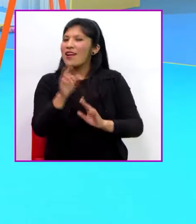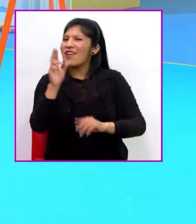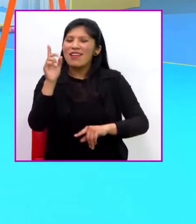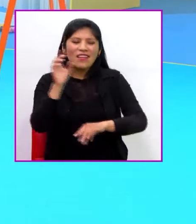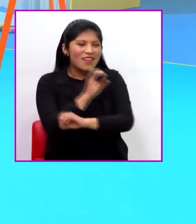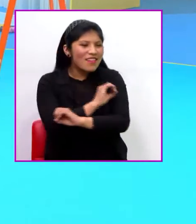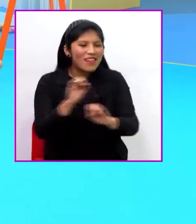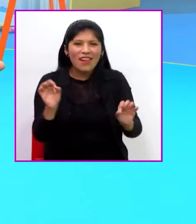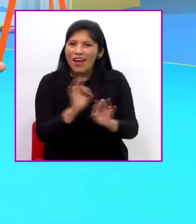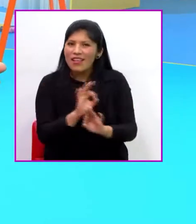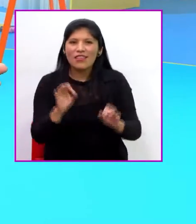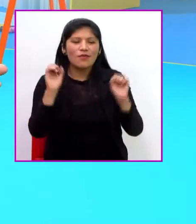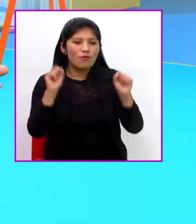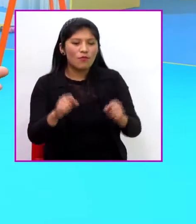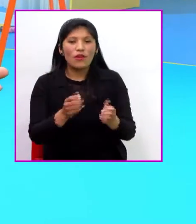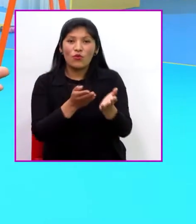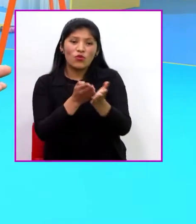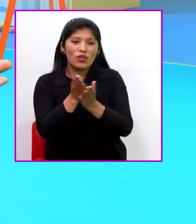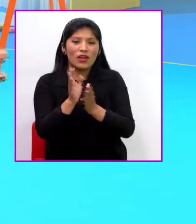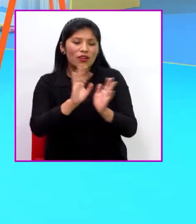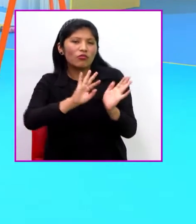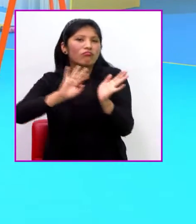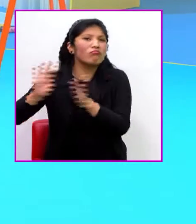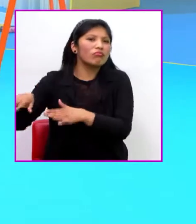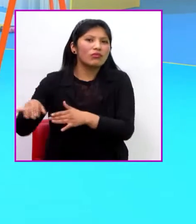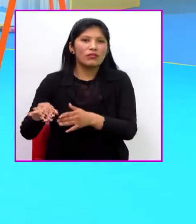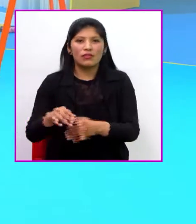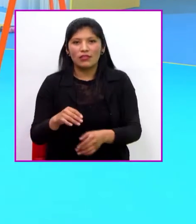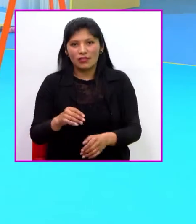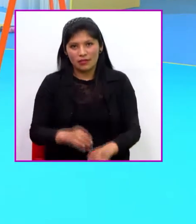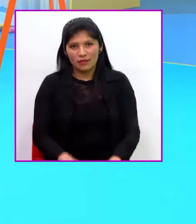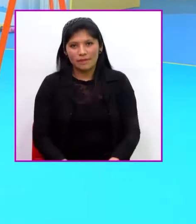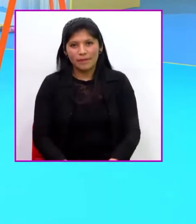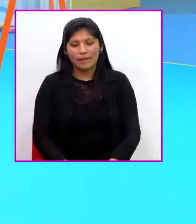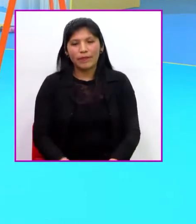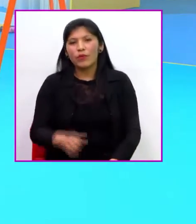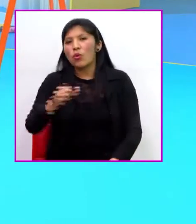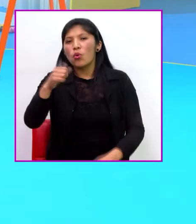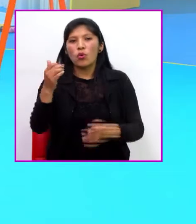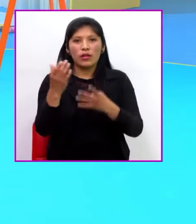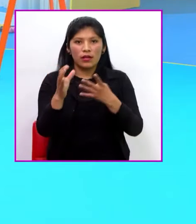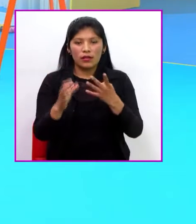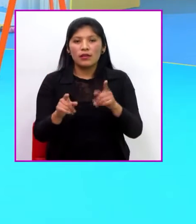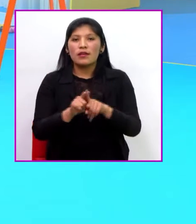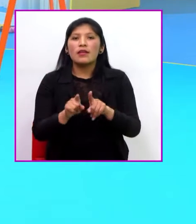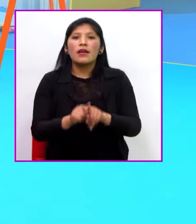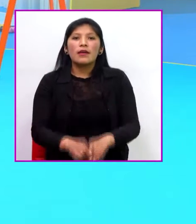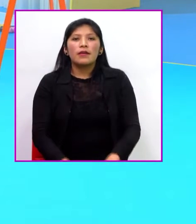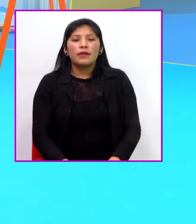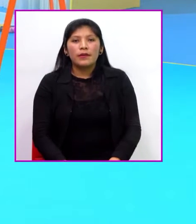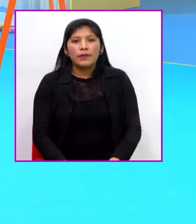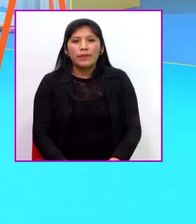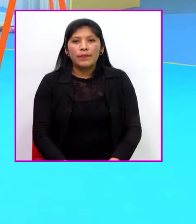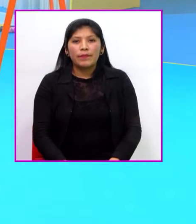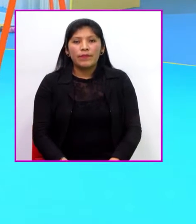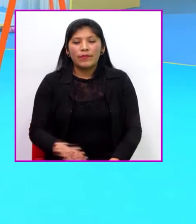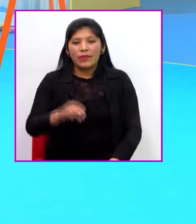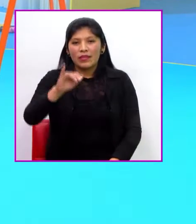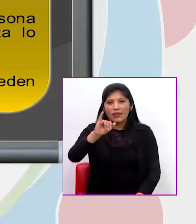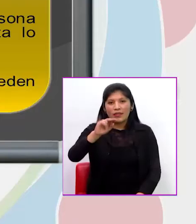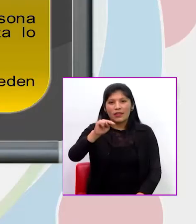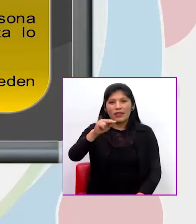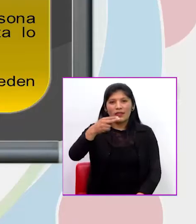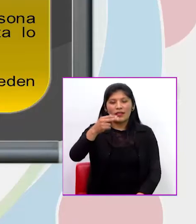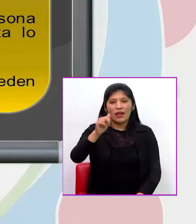un derecho, es decir, un derecho humano. Bien, otra característica es que son